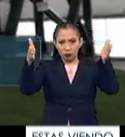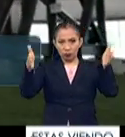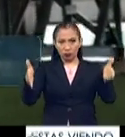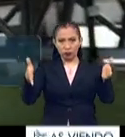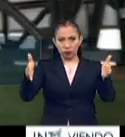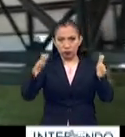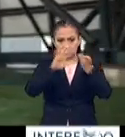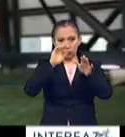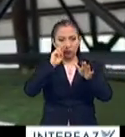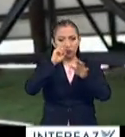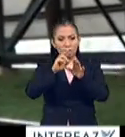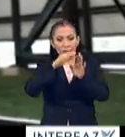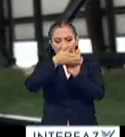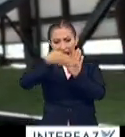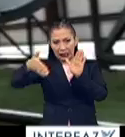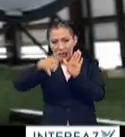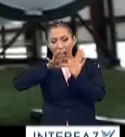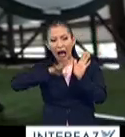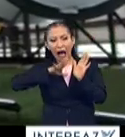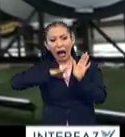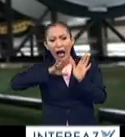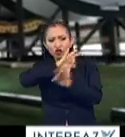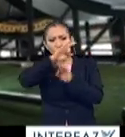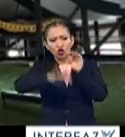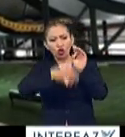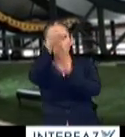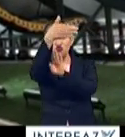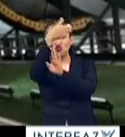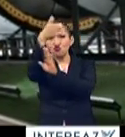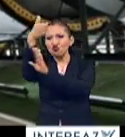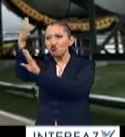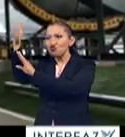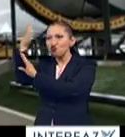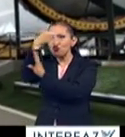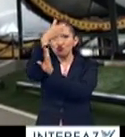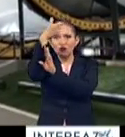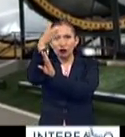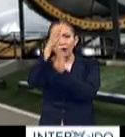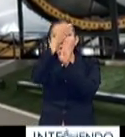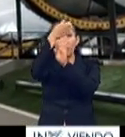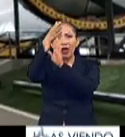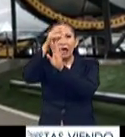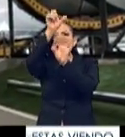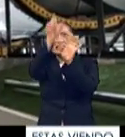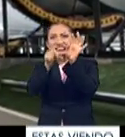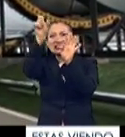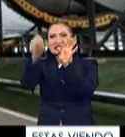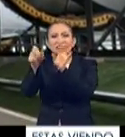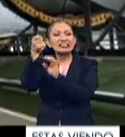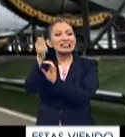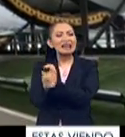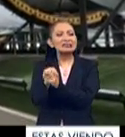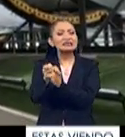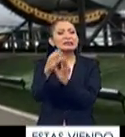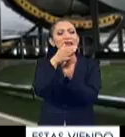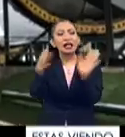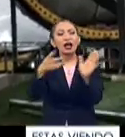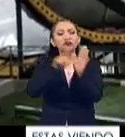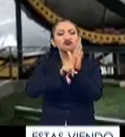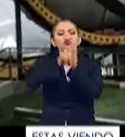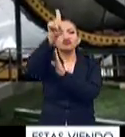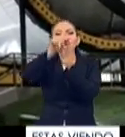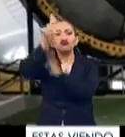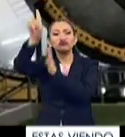de esta pared aquí, de este lado, tienes todos los banderines, todos los emblemas de los